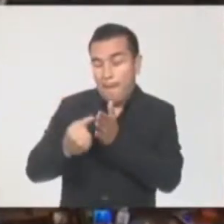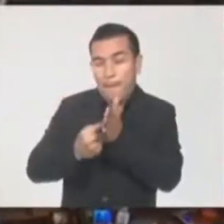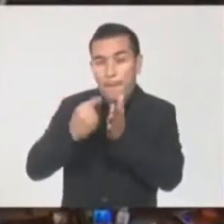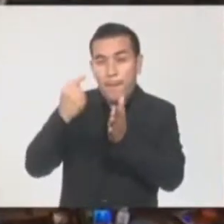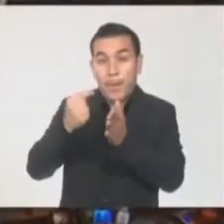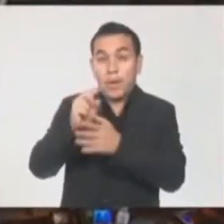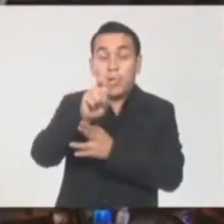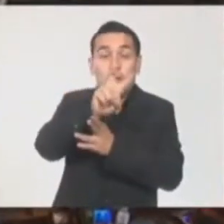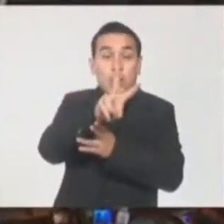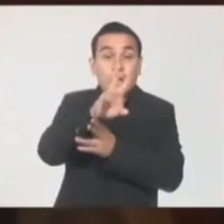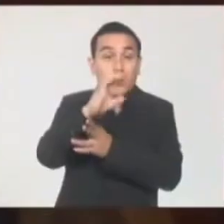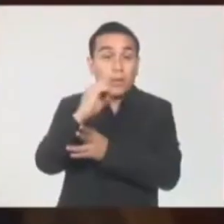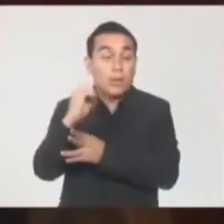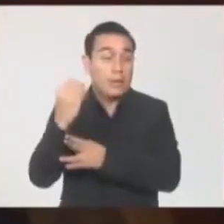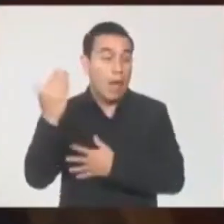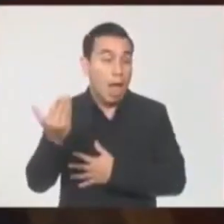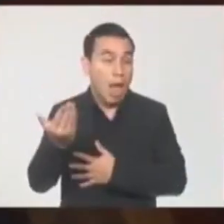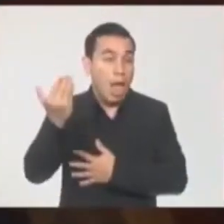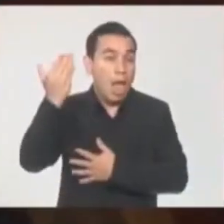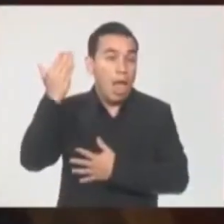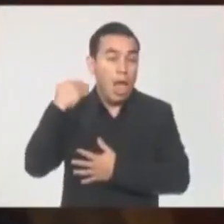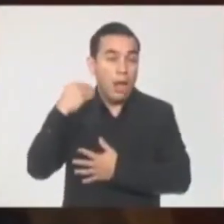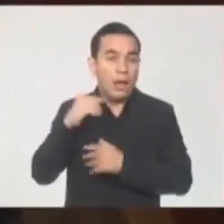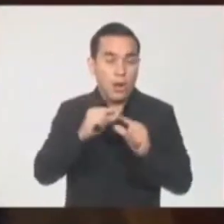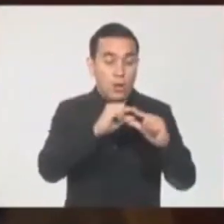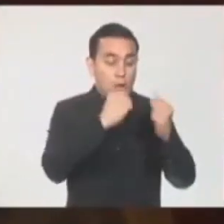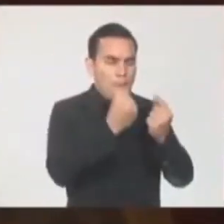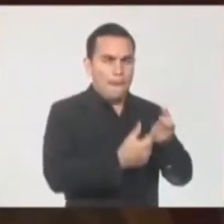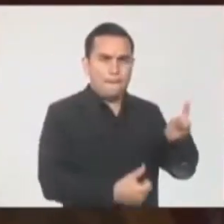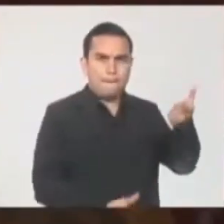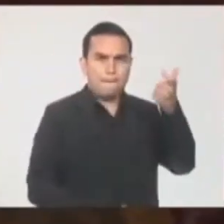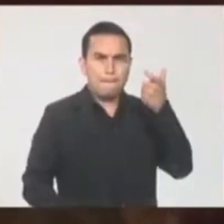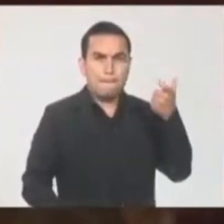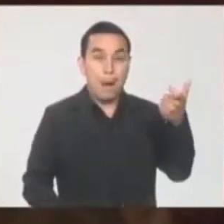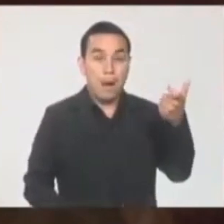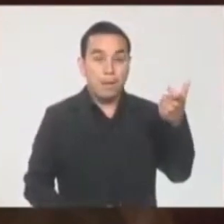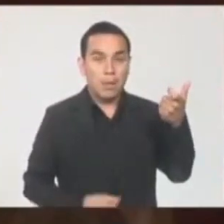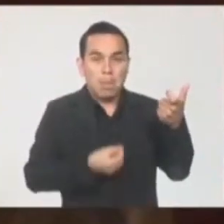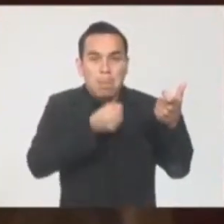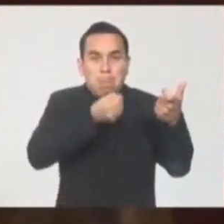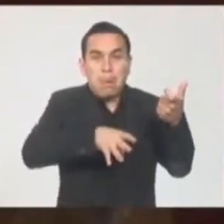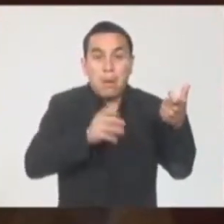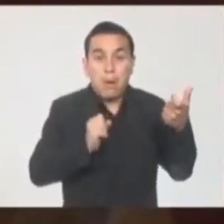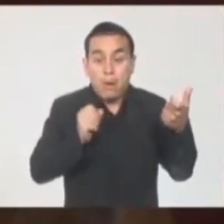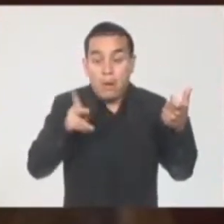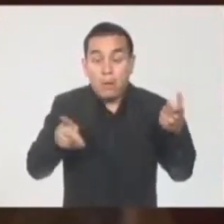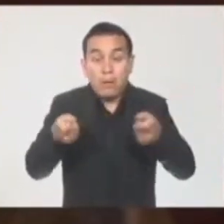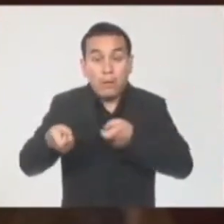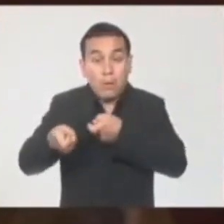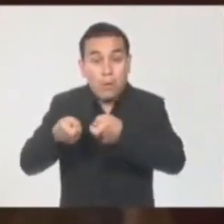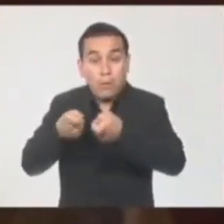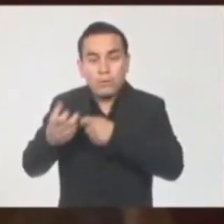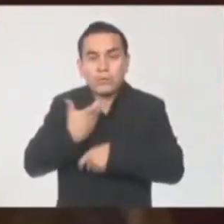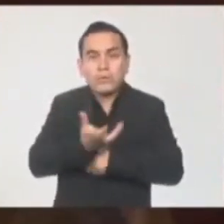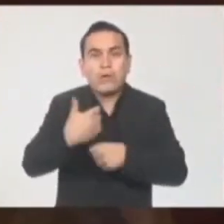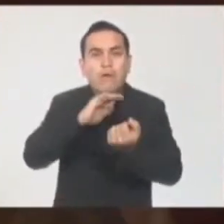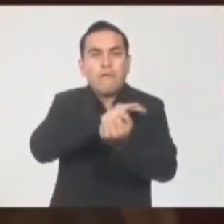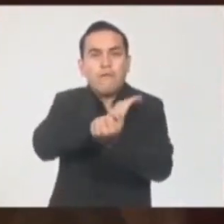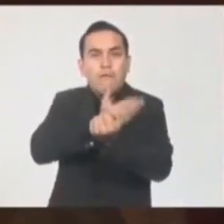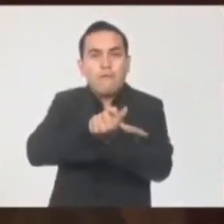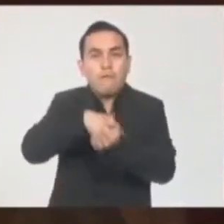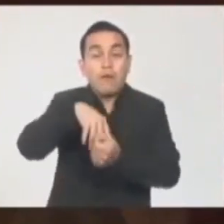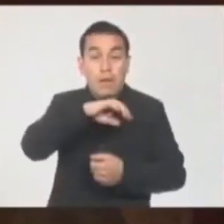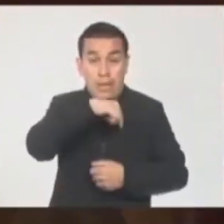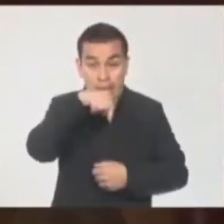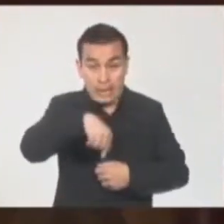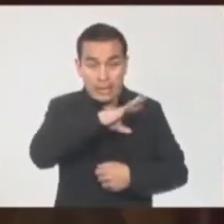Por primera vez en 200 años, la oligarquía perdió su última oportunidad de controlar el poder formal en nuestro país.